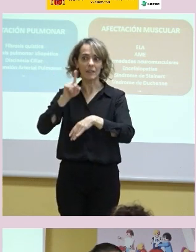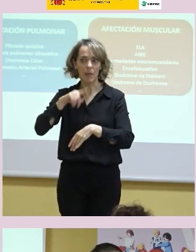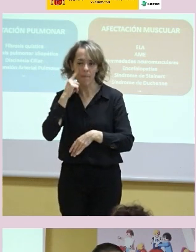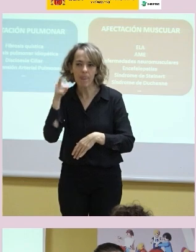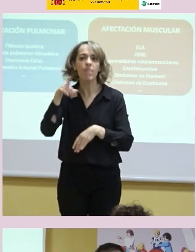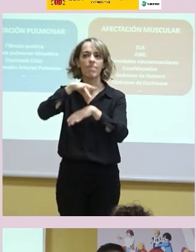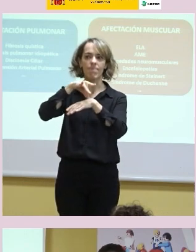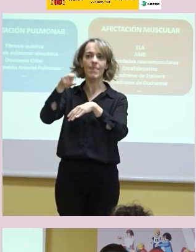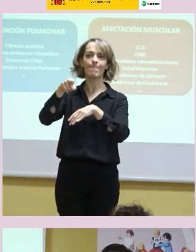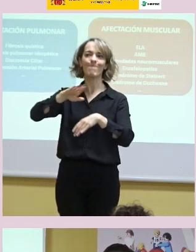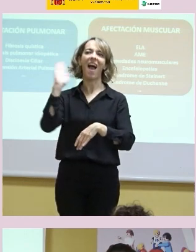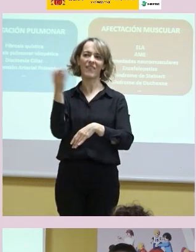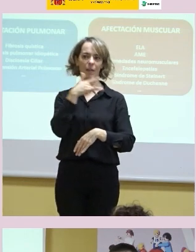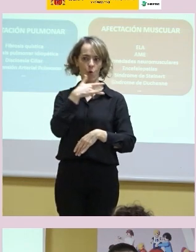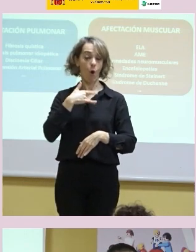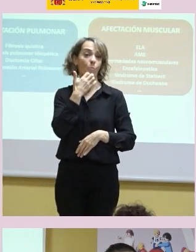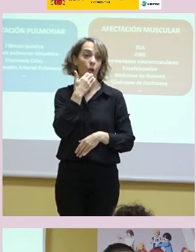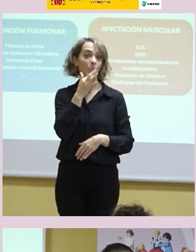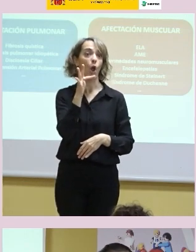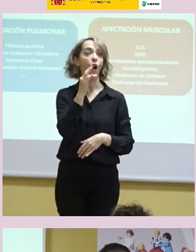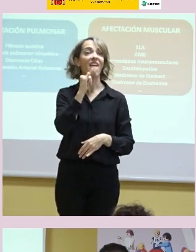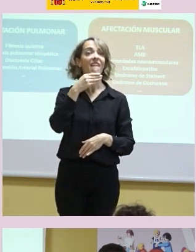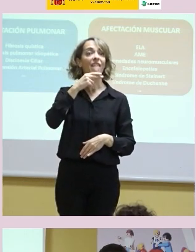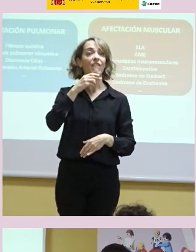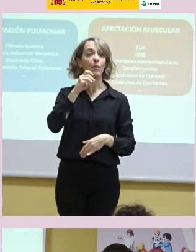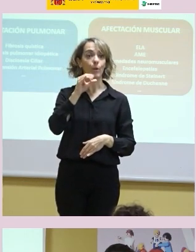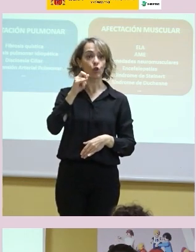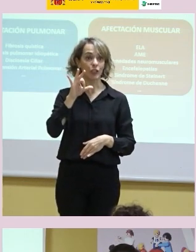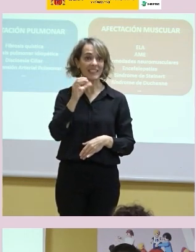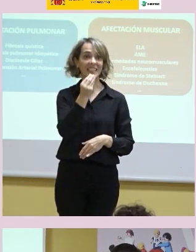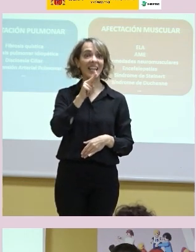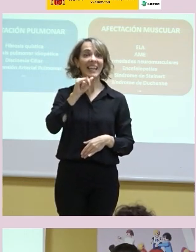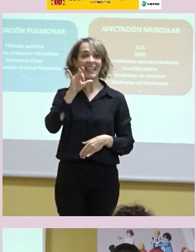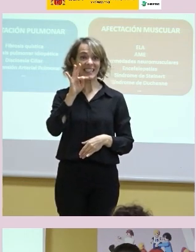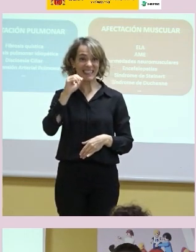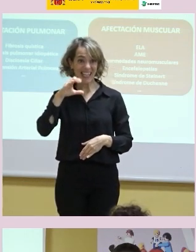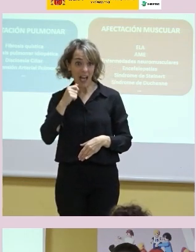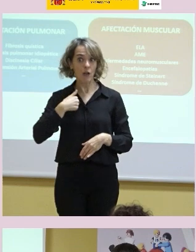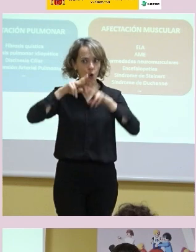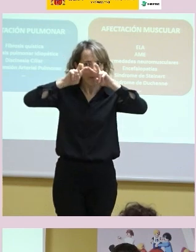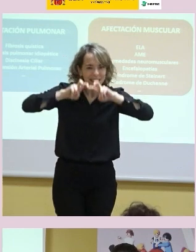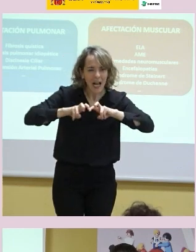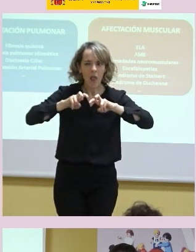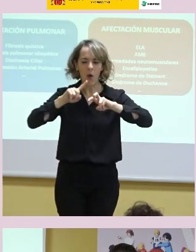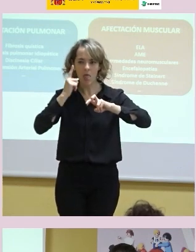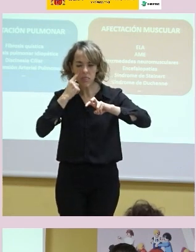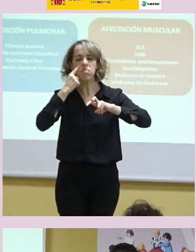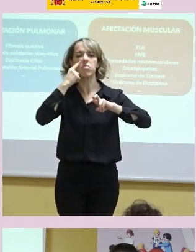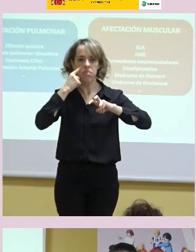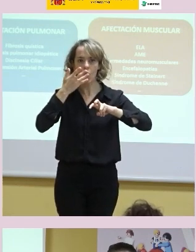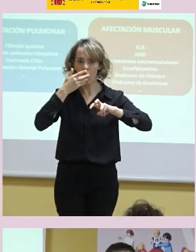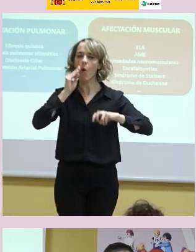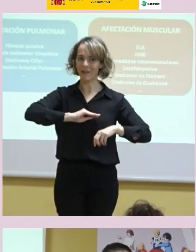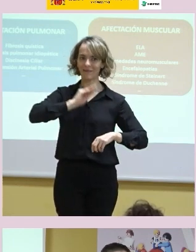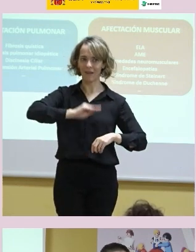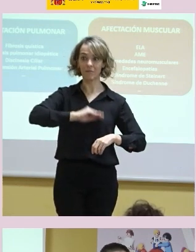que tienen afectación pulmonar, como pueden ser la fibrosis quística, de la que yo he podido investigar y conocer en gran medida.